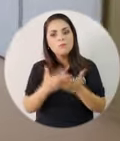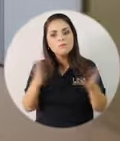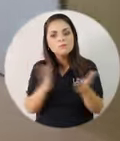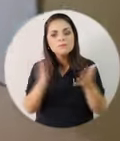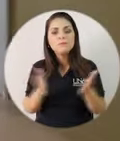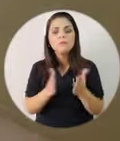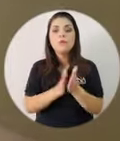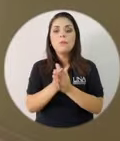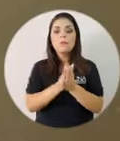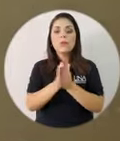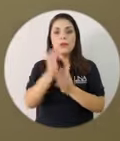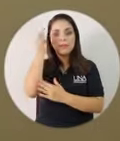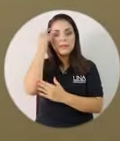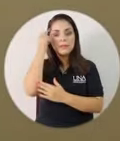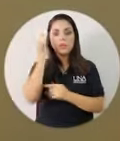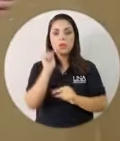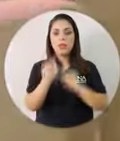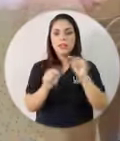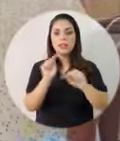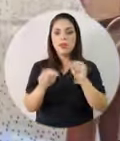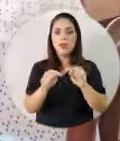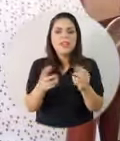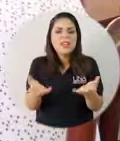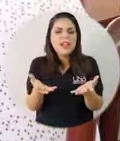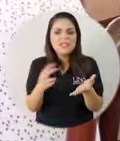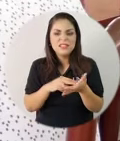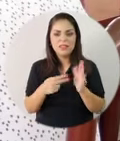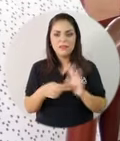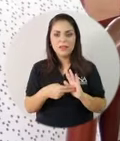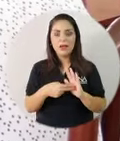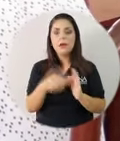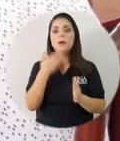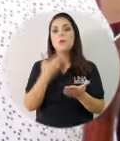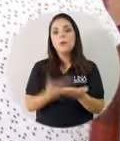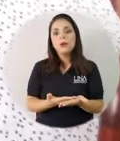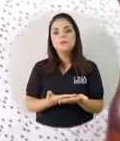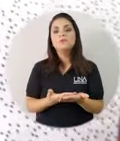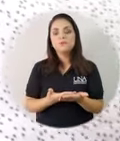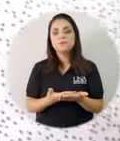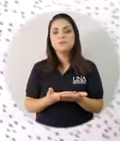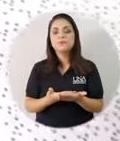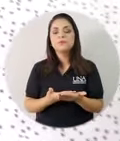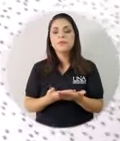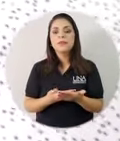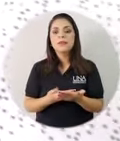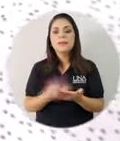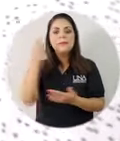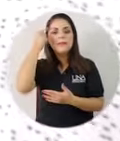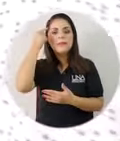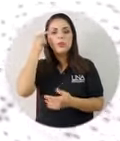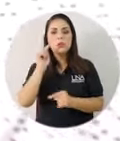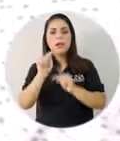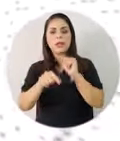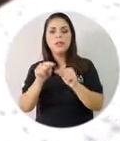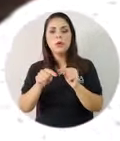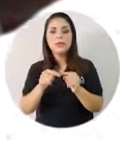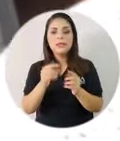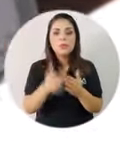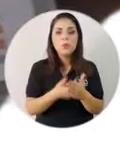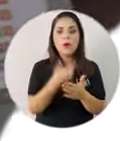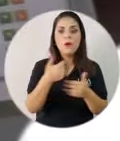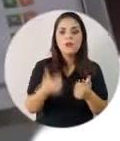cada una de las ideas, a fomentar el pensamiento crítico. ¿Qué es el pensamiento crítico? Finalmente, bueno, alguien que se está preguntando ante cada nuevo reto,